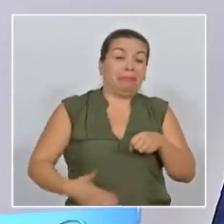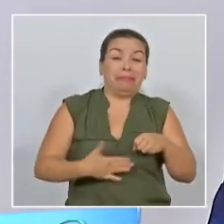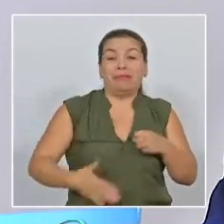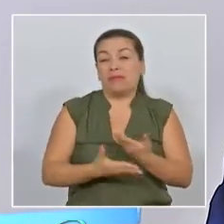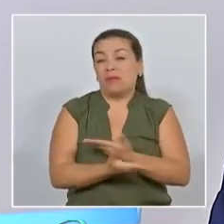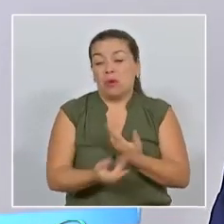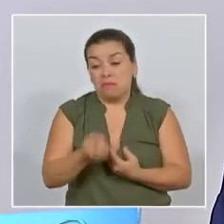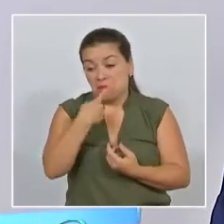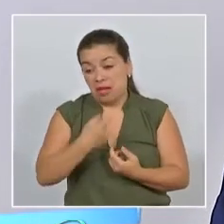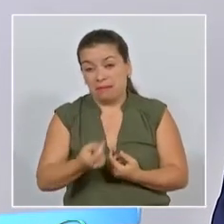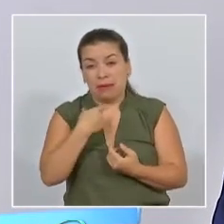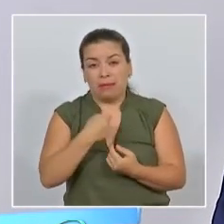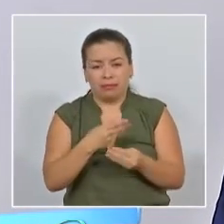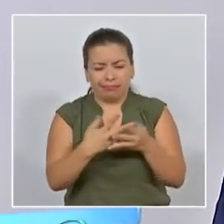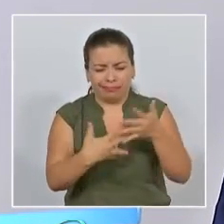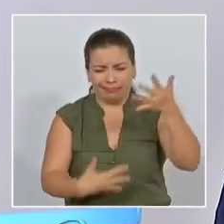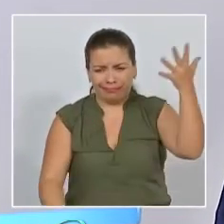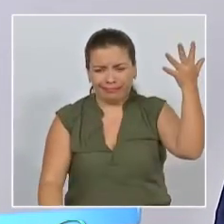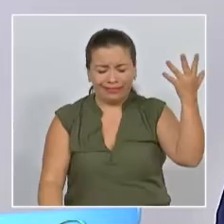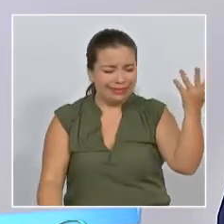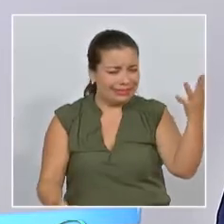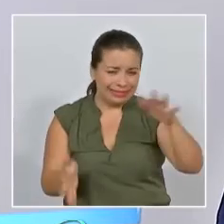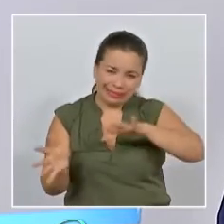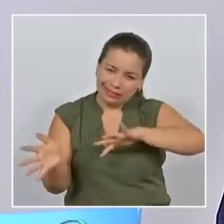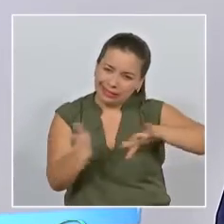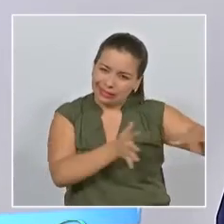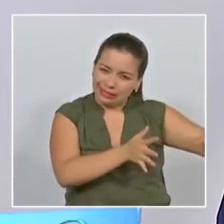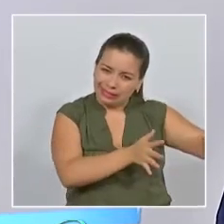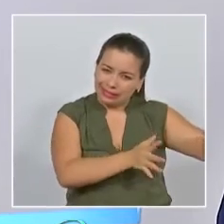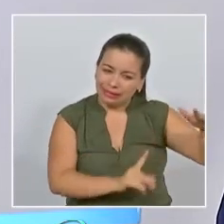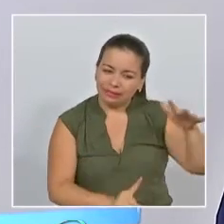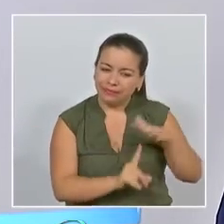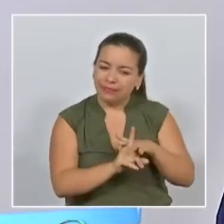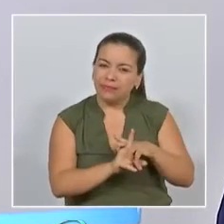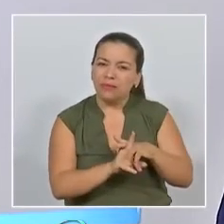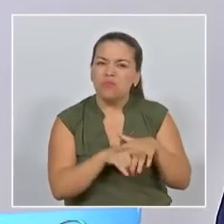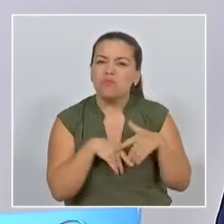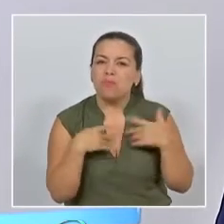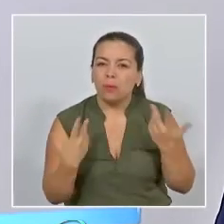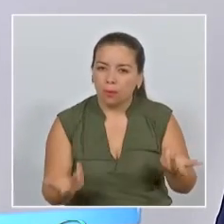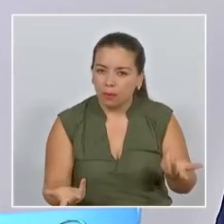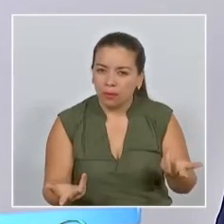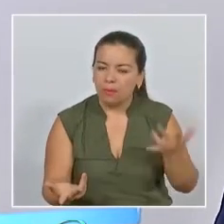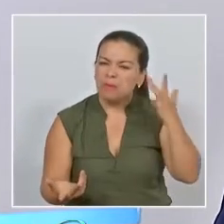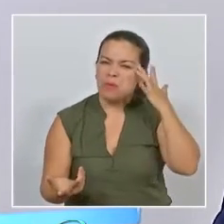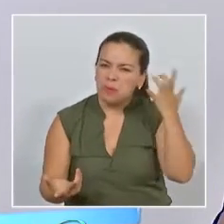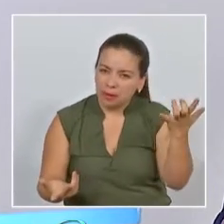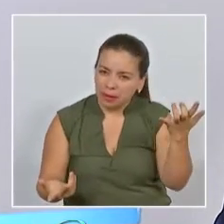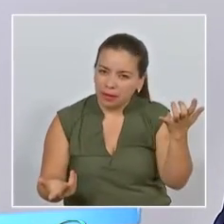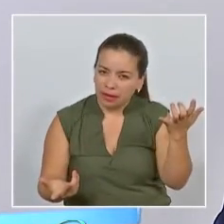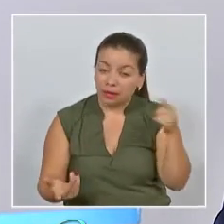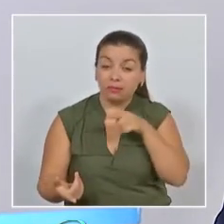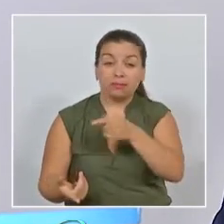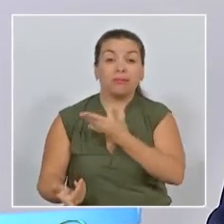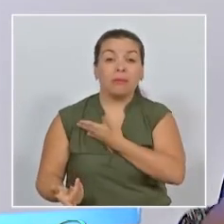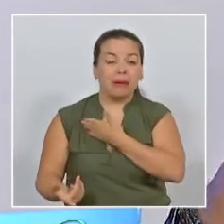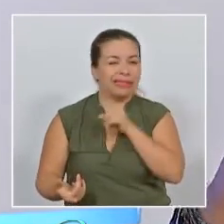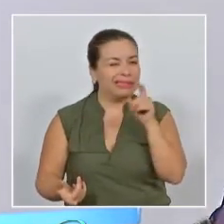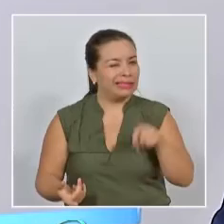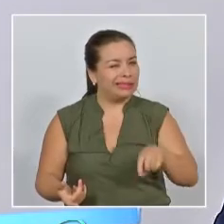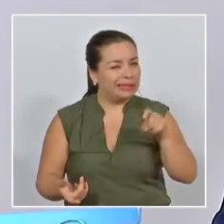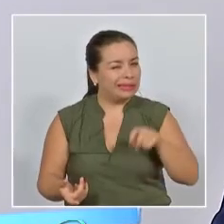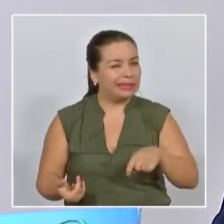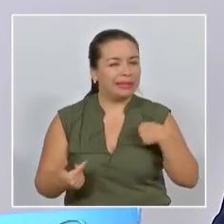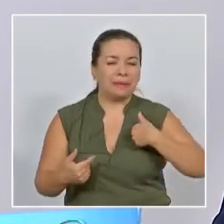tome antivirales y demás cosas. Es... ¿de dónde? ¿Por qué? ¿Cuál es el origen? Su mamá necesita realmente es un